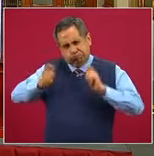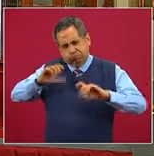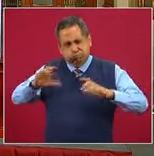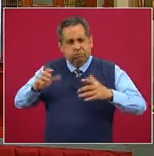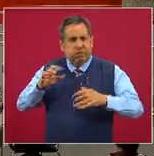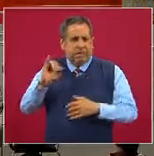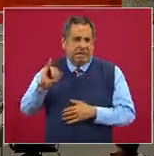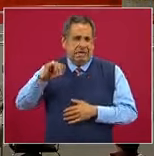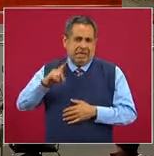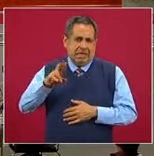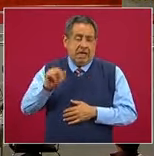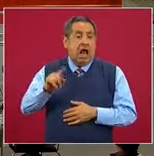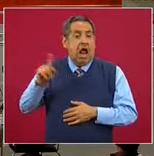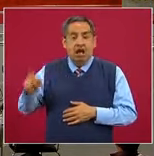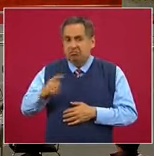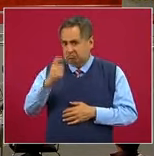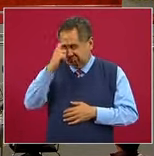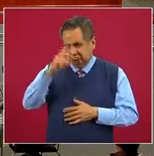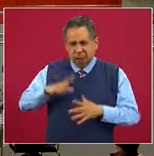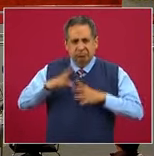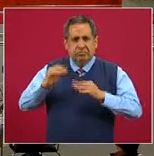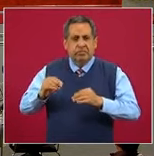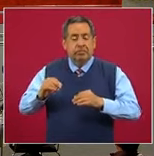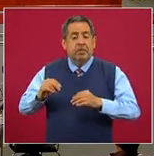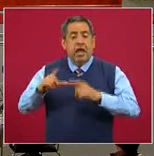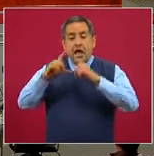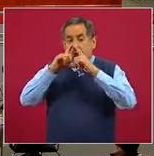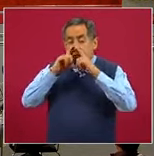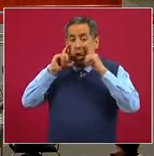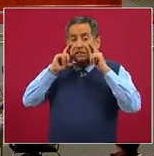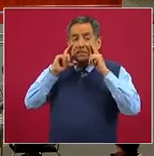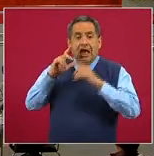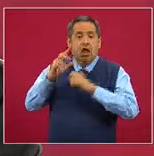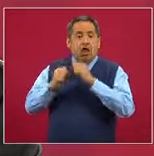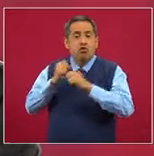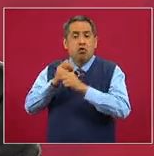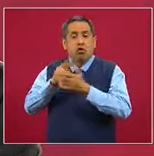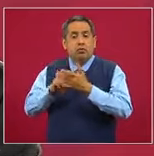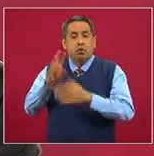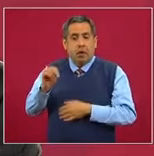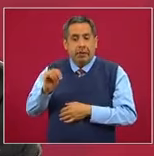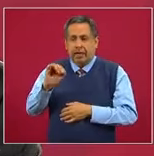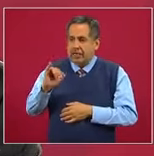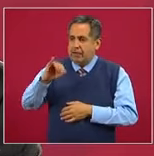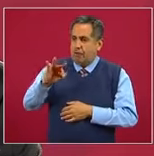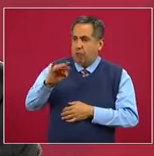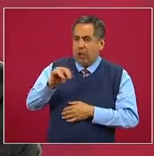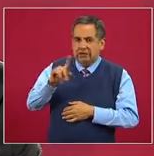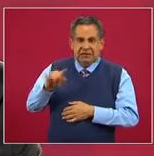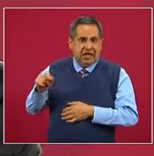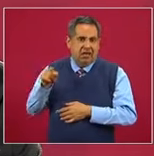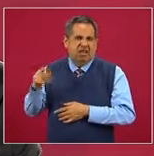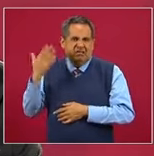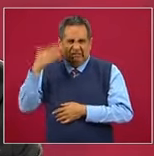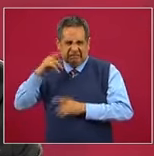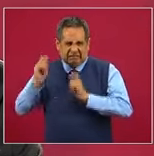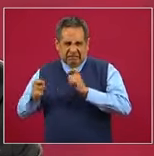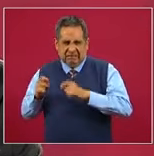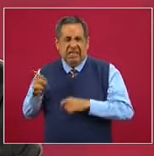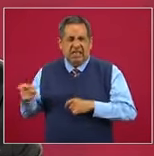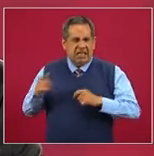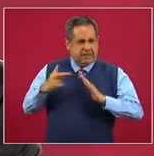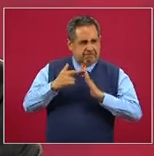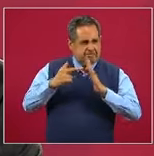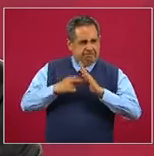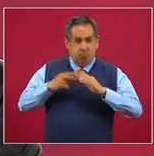INDRE. Él fue protagonista también de la pandemia de influenza 2009 y en su largo andar en el INDRE ha sido quien ha